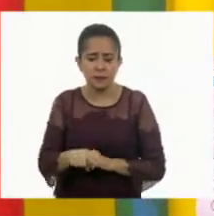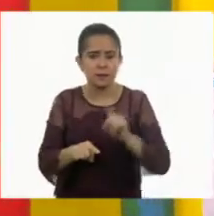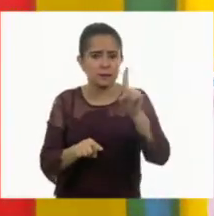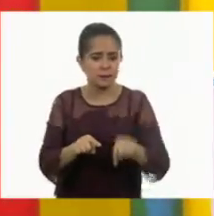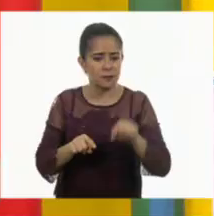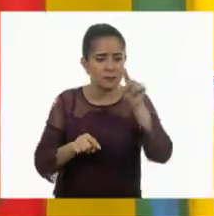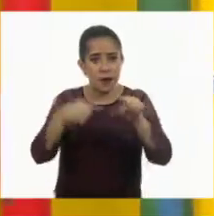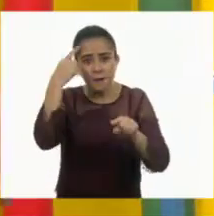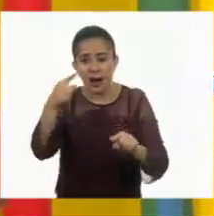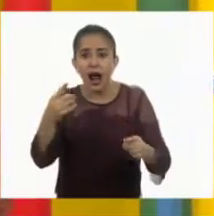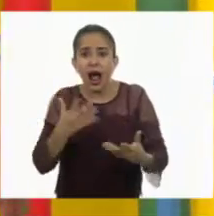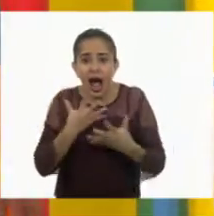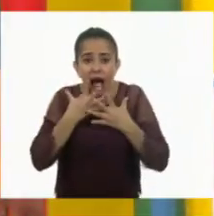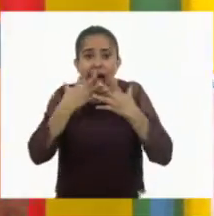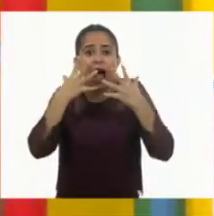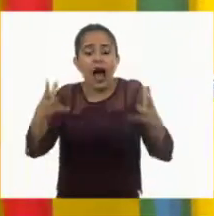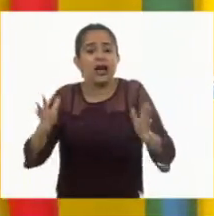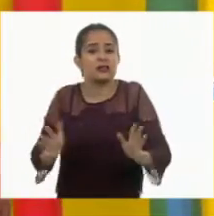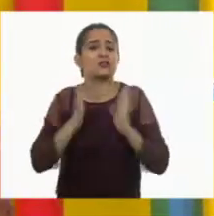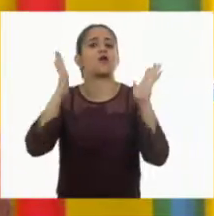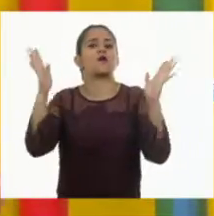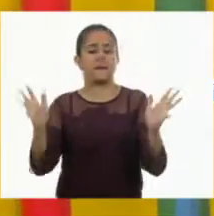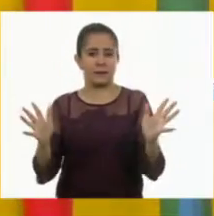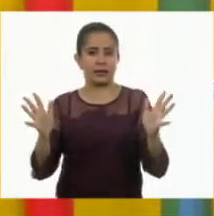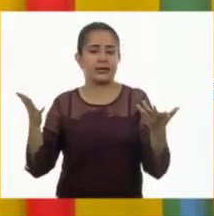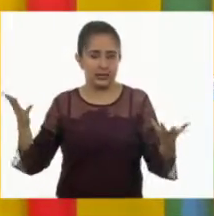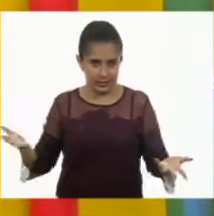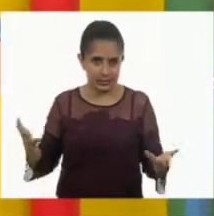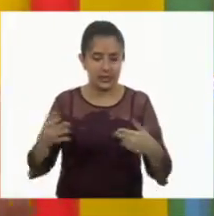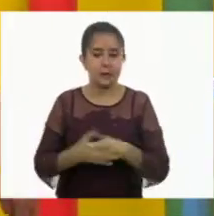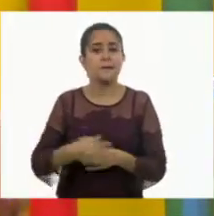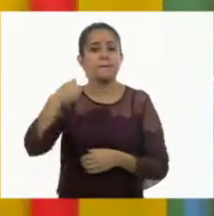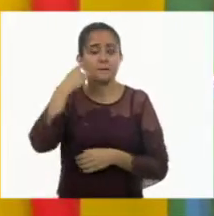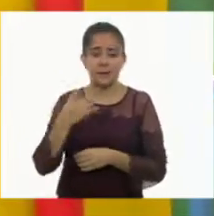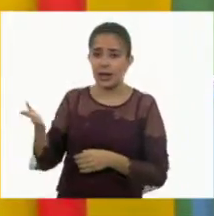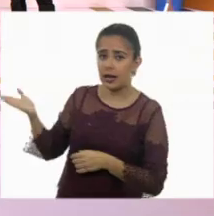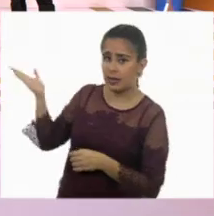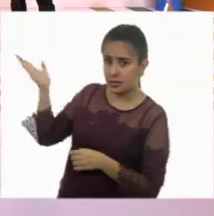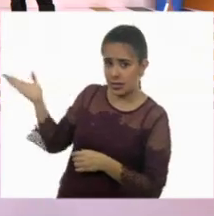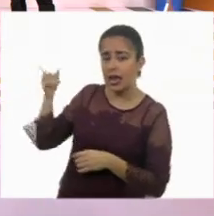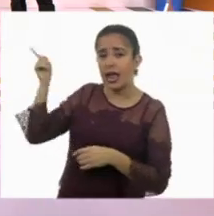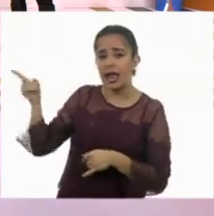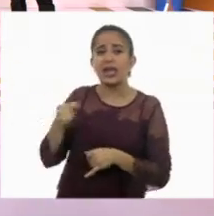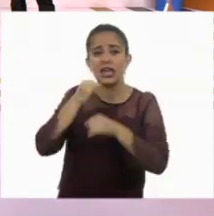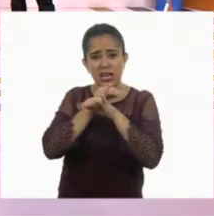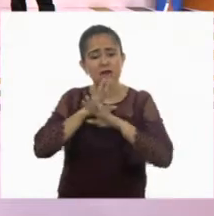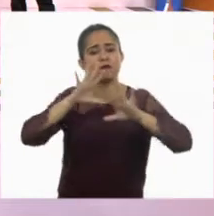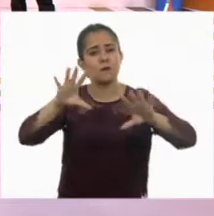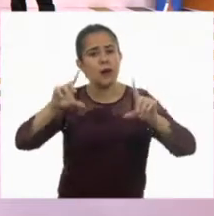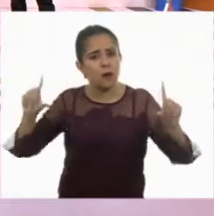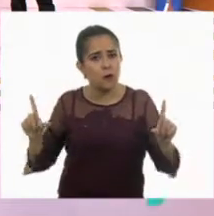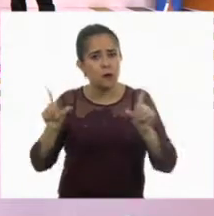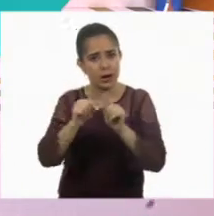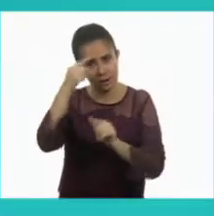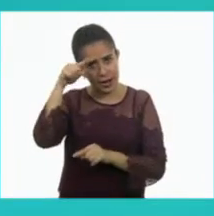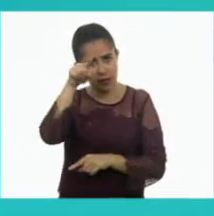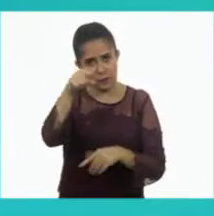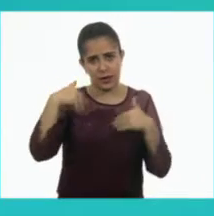pantalla el recuadro que nos resume la información que yo quiero que ustedes digan.